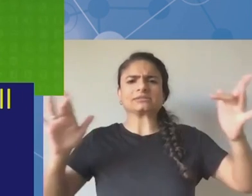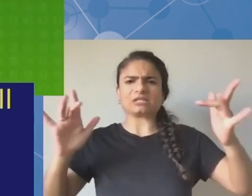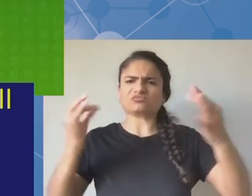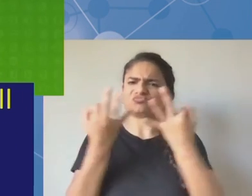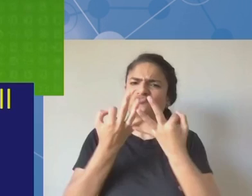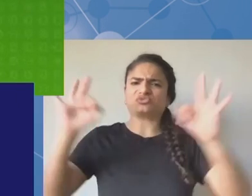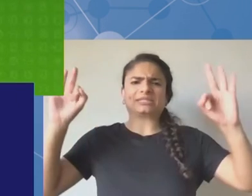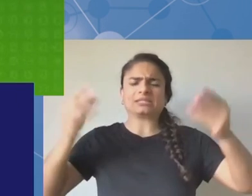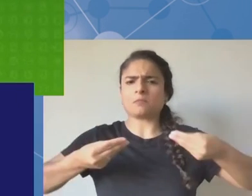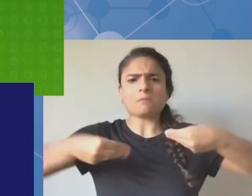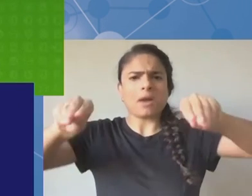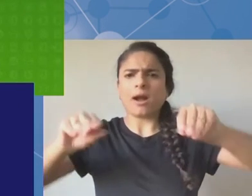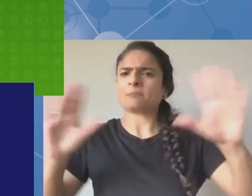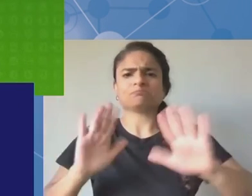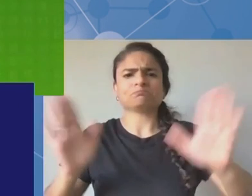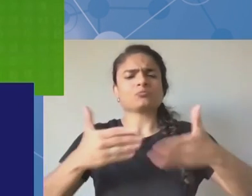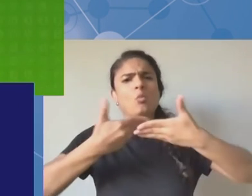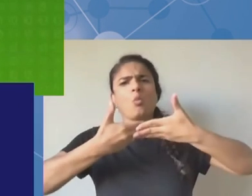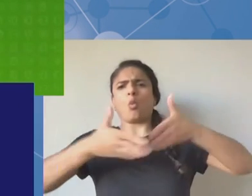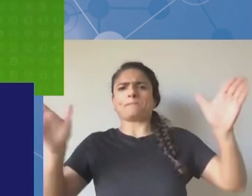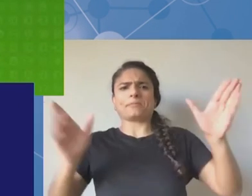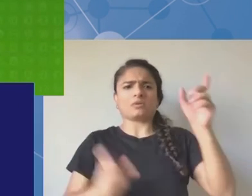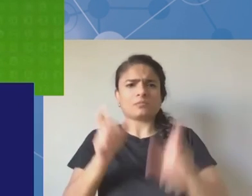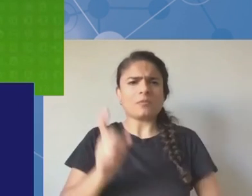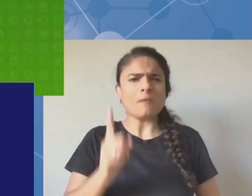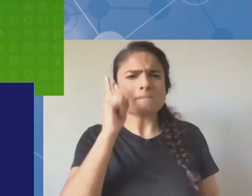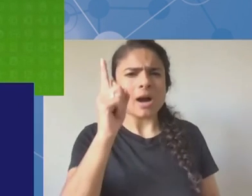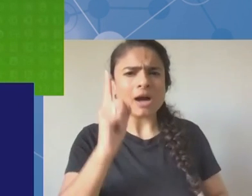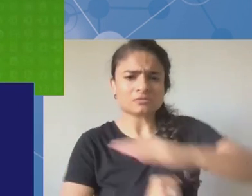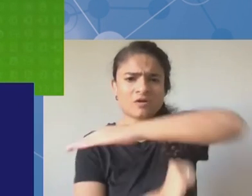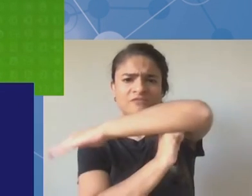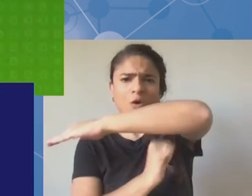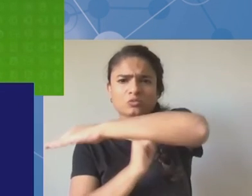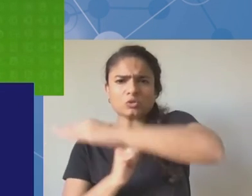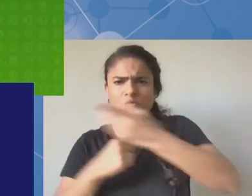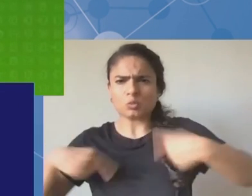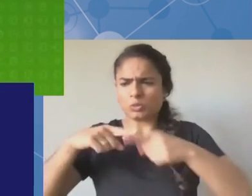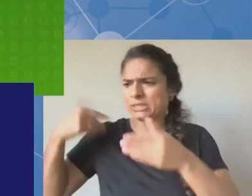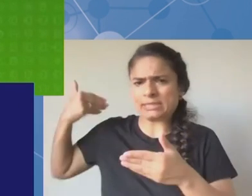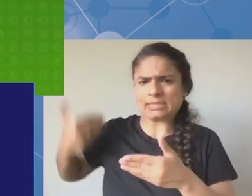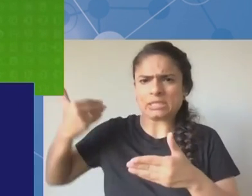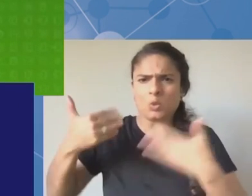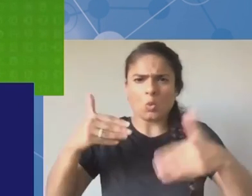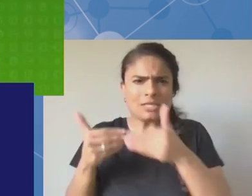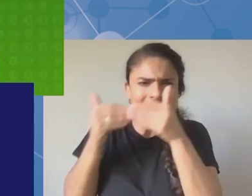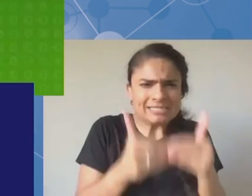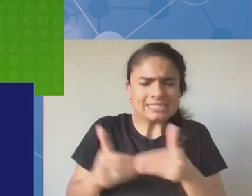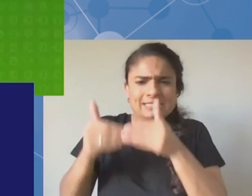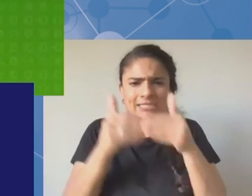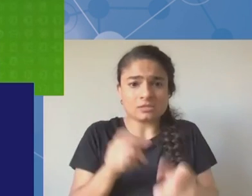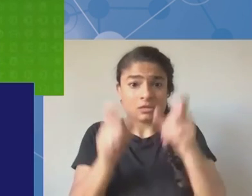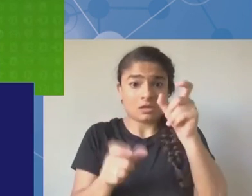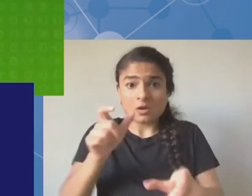las amenazas vinculadas con Internet. Seguiremos trabajando para que Internet sea un espacio